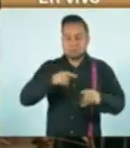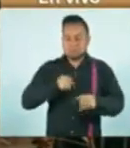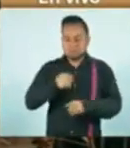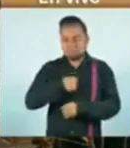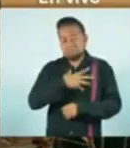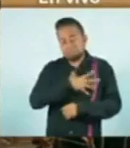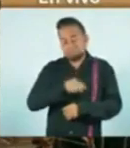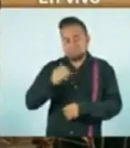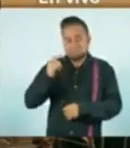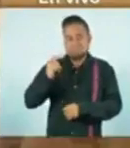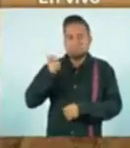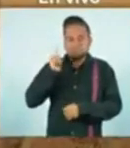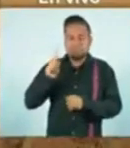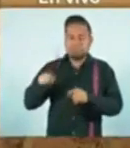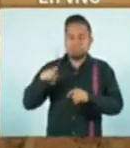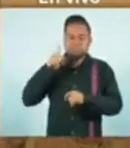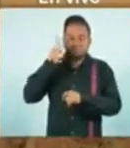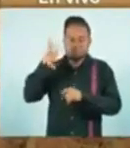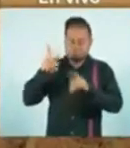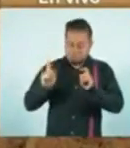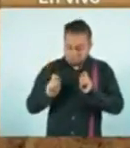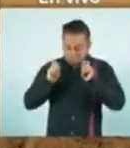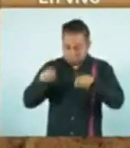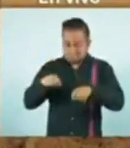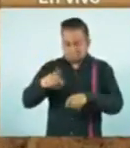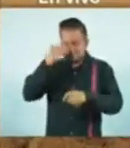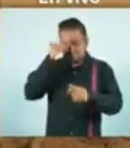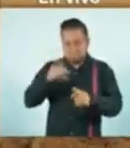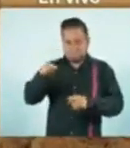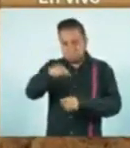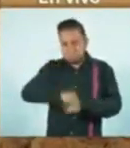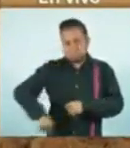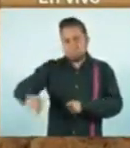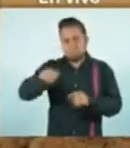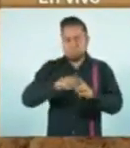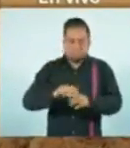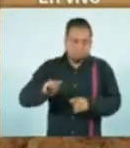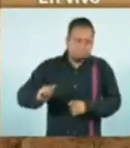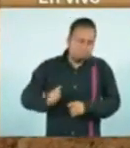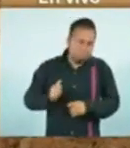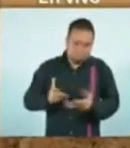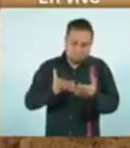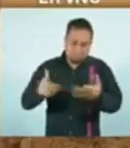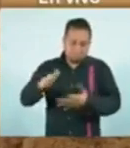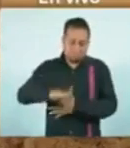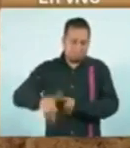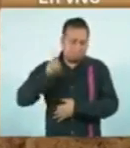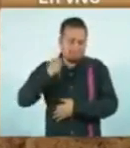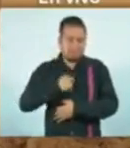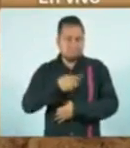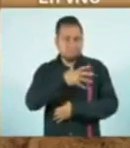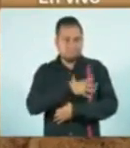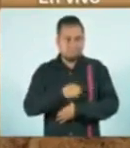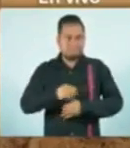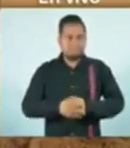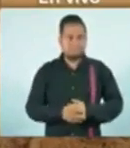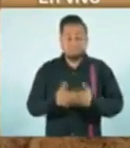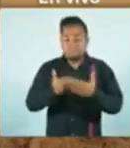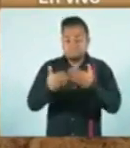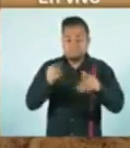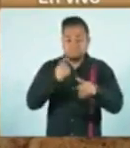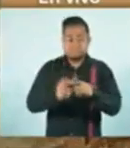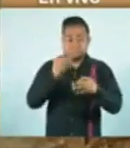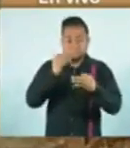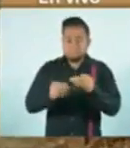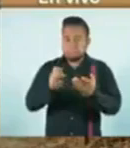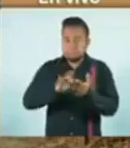hijos y que yo sé que ellos van a disfrutar y aprovechar mucho. Hoy por fin, gracias